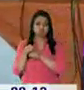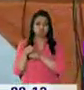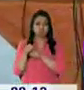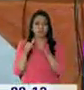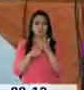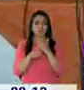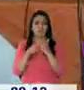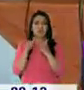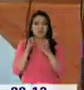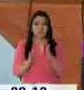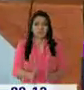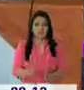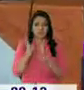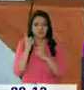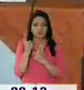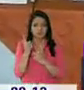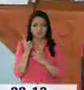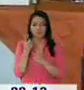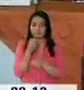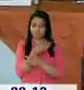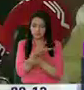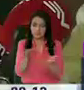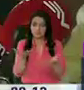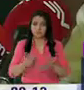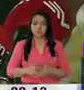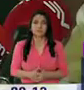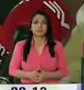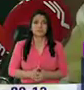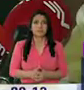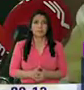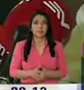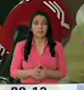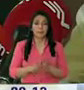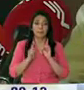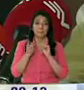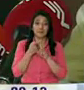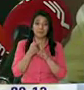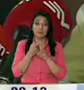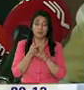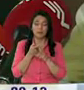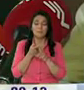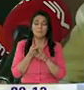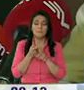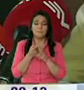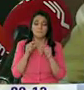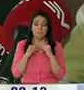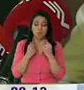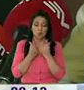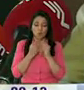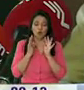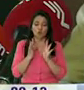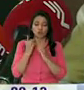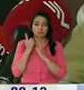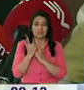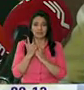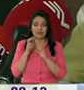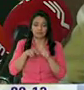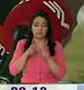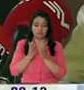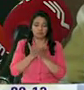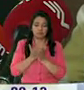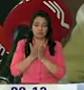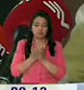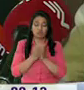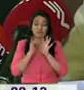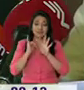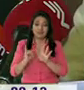el ministro de Defensa Nacional, Ricardo Patiño. Salieron con destino a Yuncuampe, un grupo de 8 militares conformado por 2 oficiales y